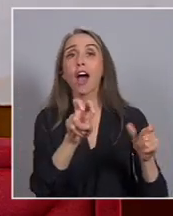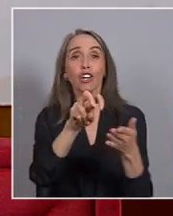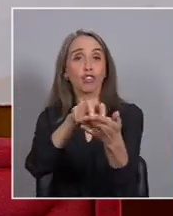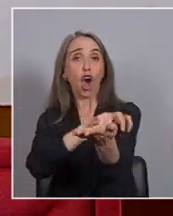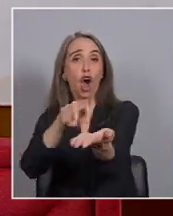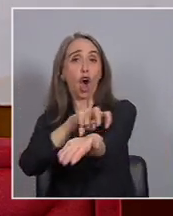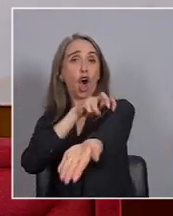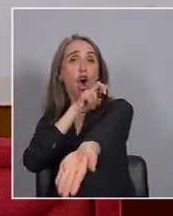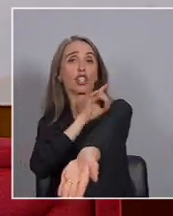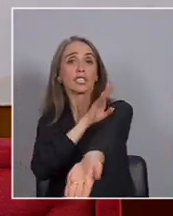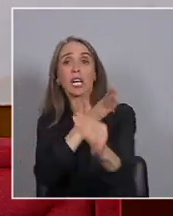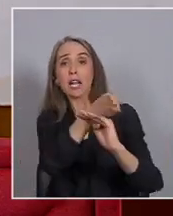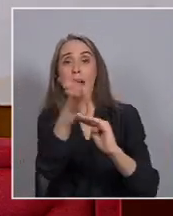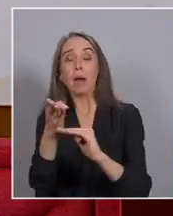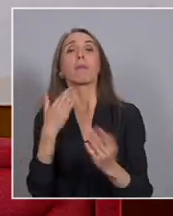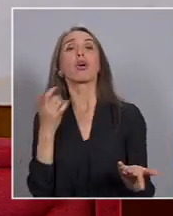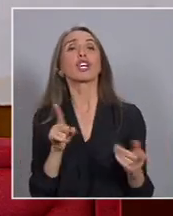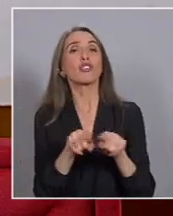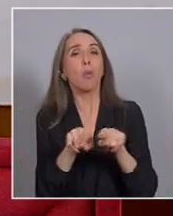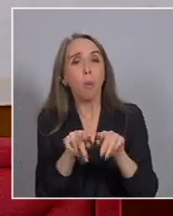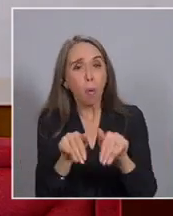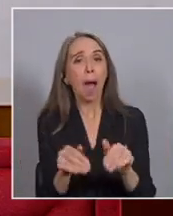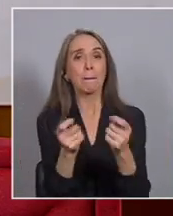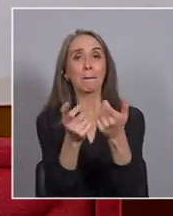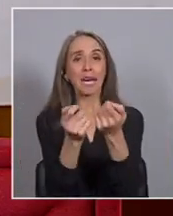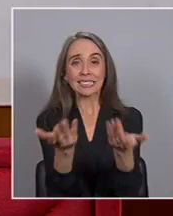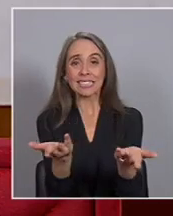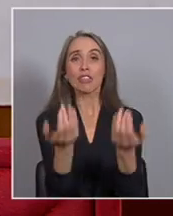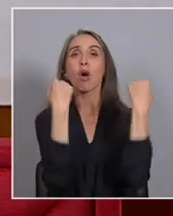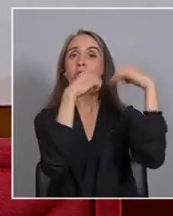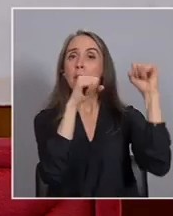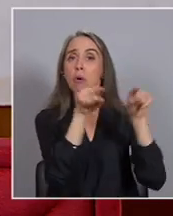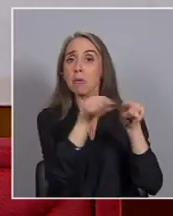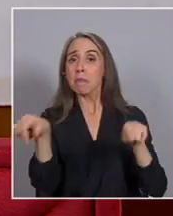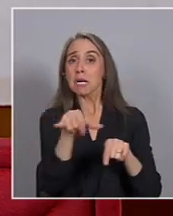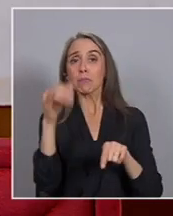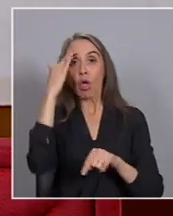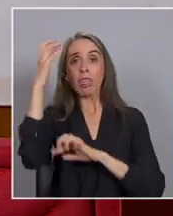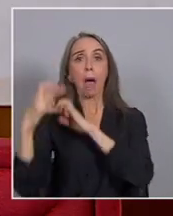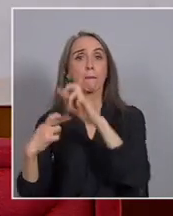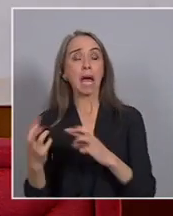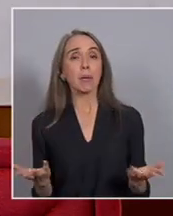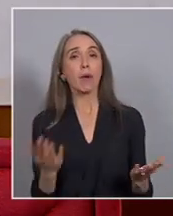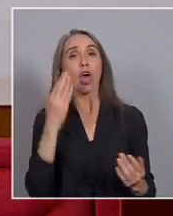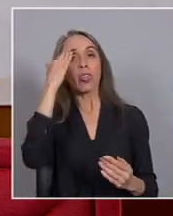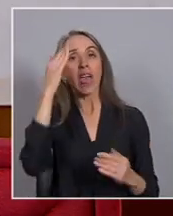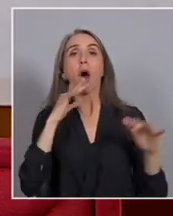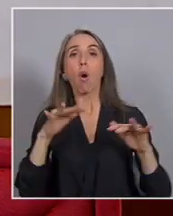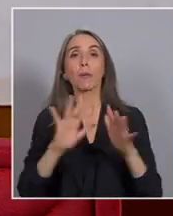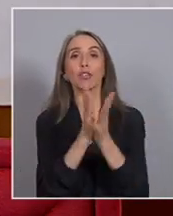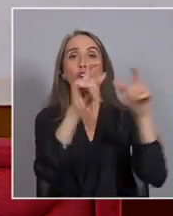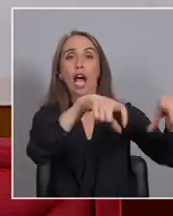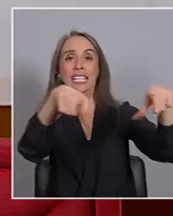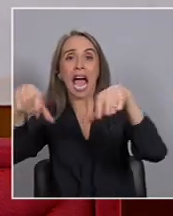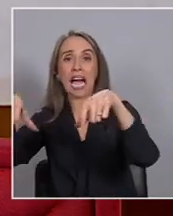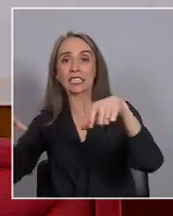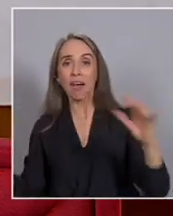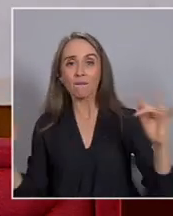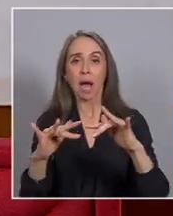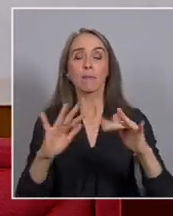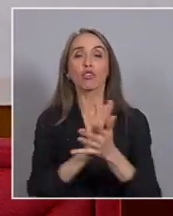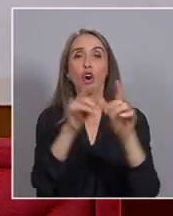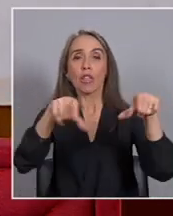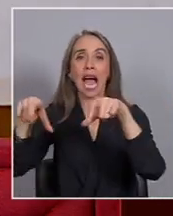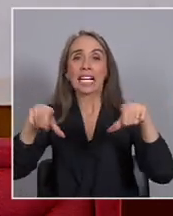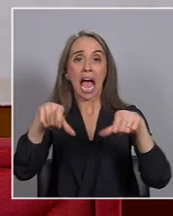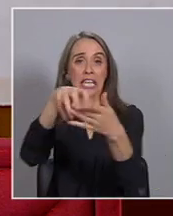Chile. ¿Por qué no hacemos algo parecido respecto al deporte? Y hacemos un día de ocupar todas las